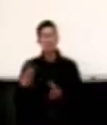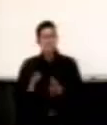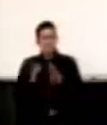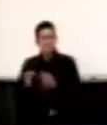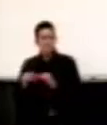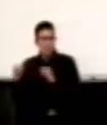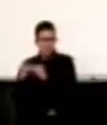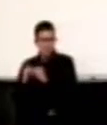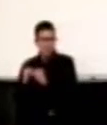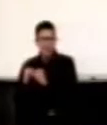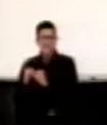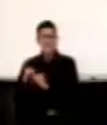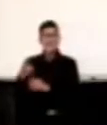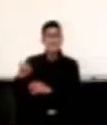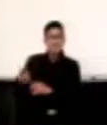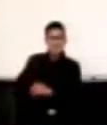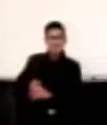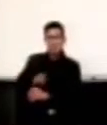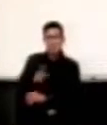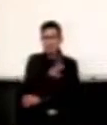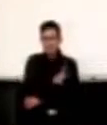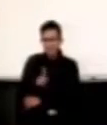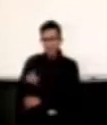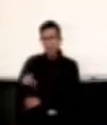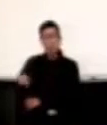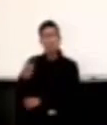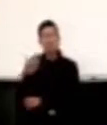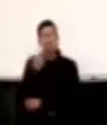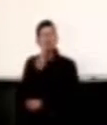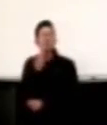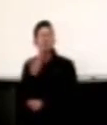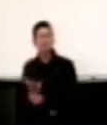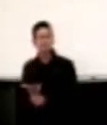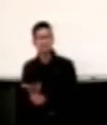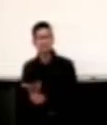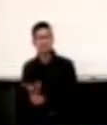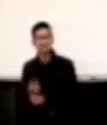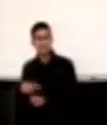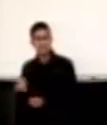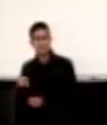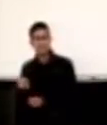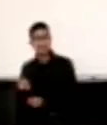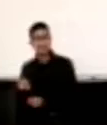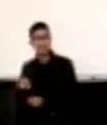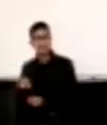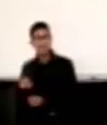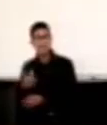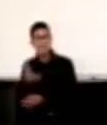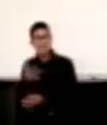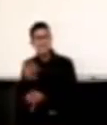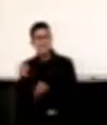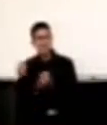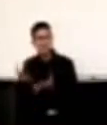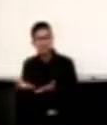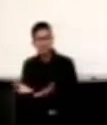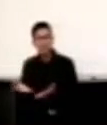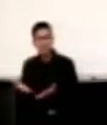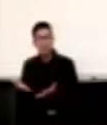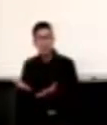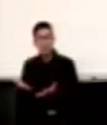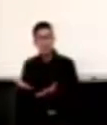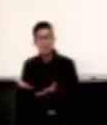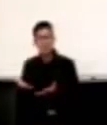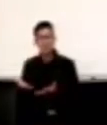imaginan la carga que tienen, la responsabilidad que tienen social para que se les considere entes que están vinculados